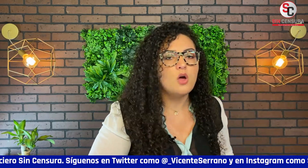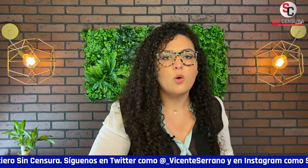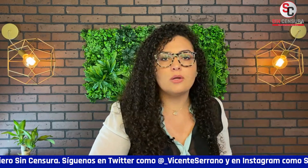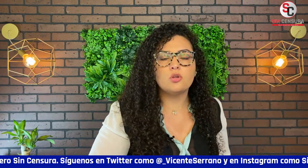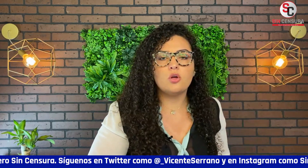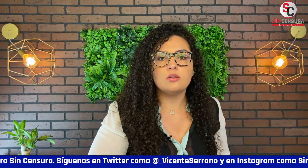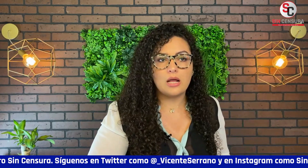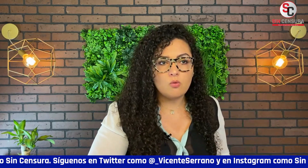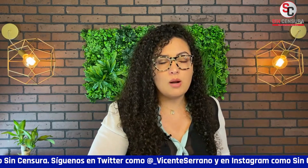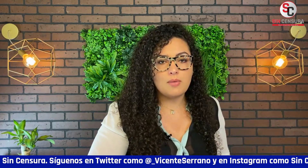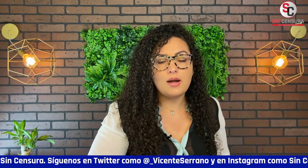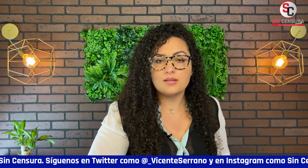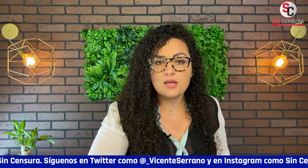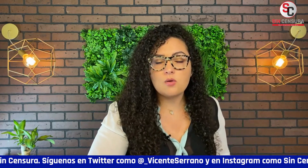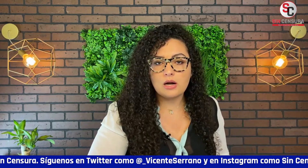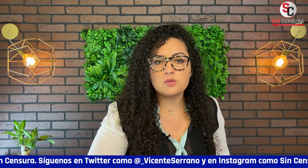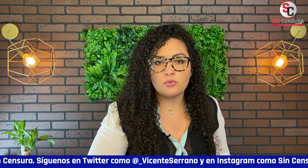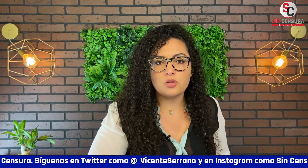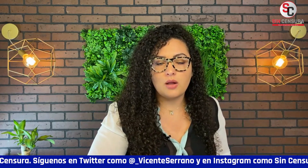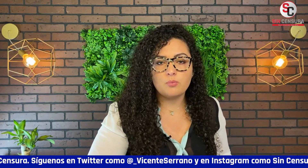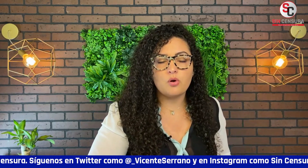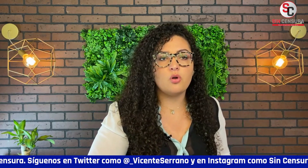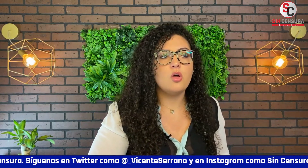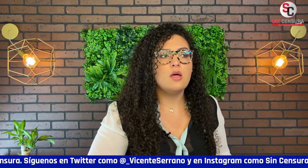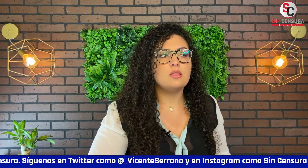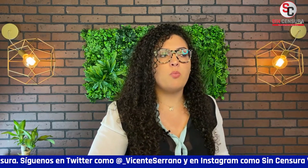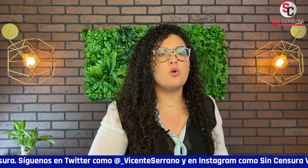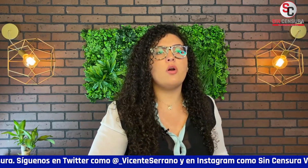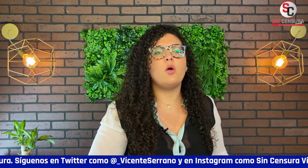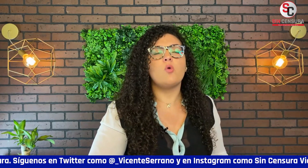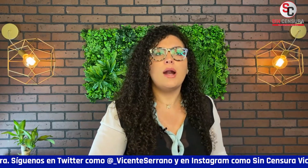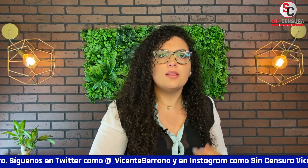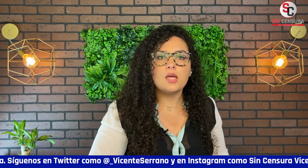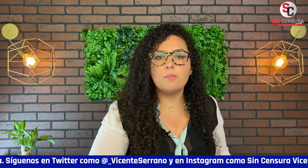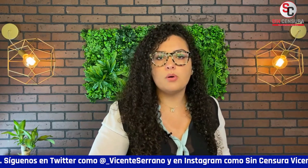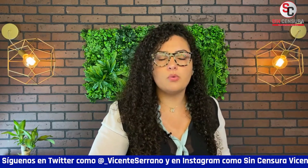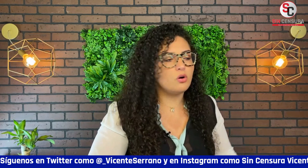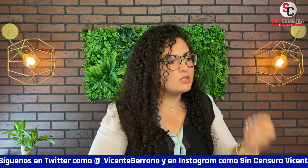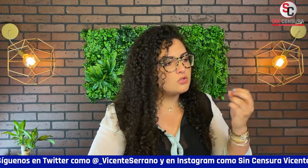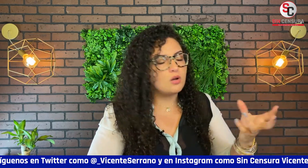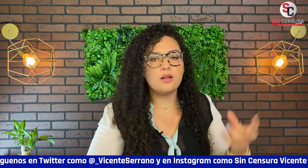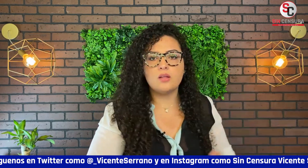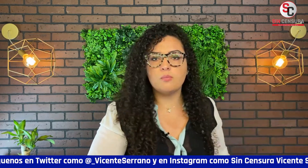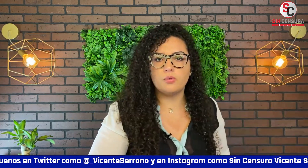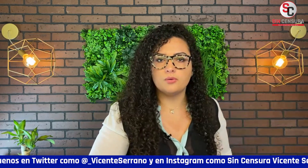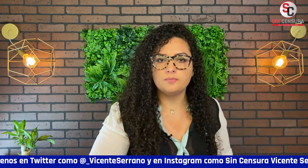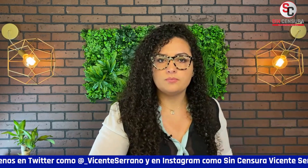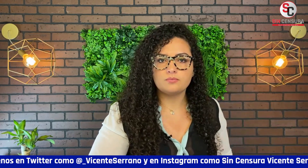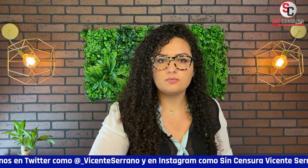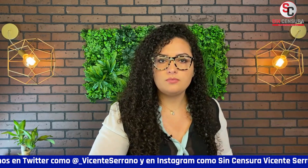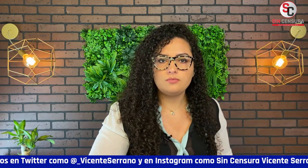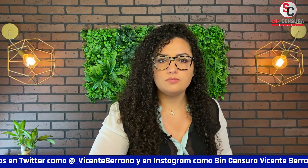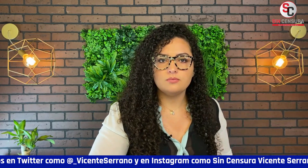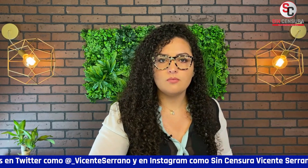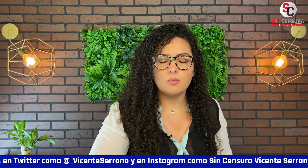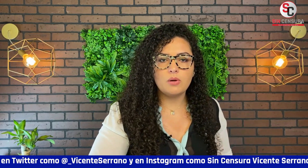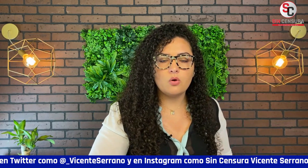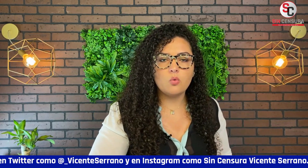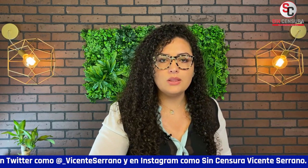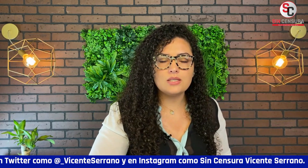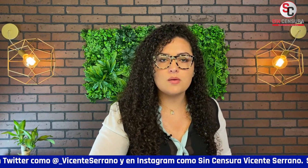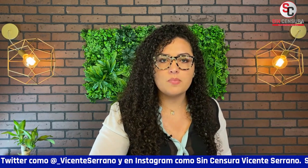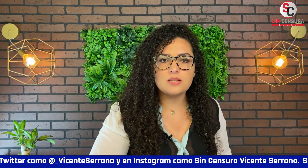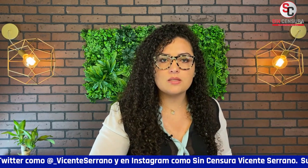gobierno, cuando de alguna manera sí hay una responsabilidad por no regular a tiempo, por no sancionar a tiempo.